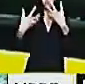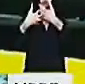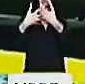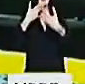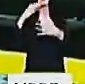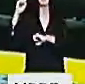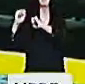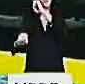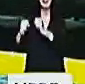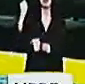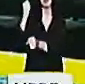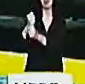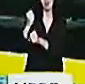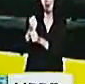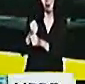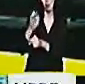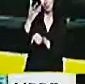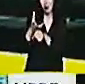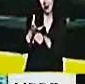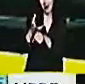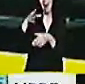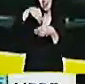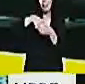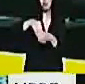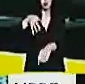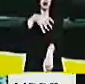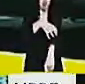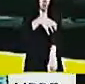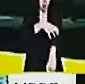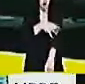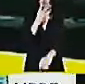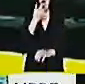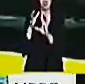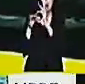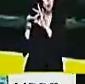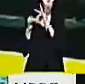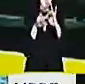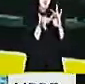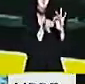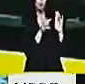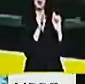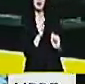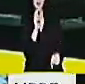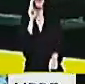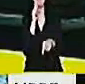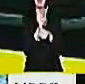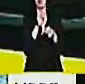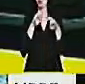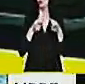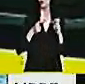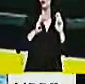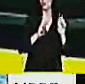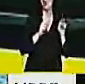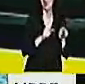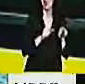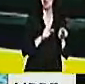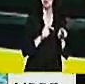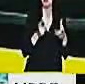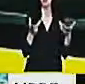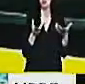sector productivo y el entorno que está presente en la región. Porque en conjunto vamos a ser capaces de visualizar esas oportunidades, por un lado,